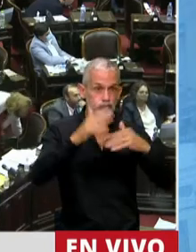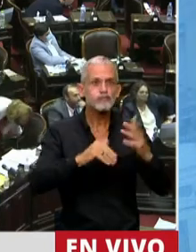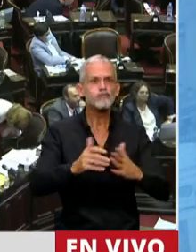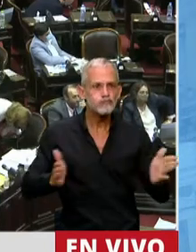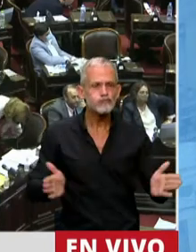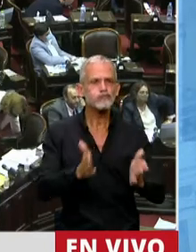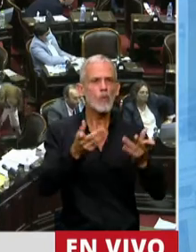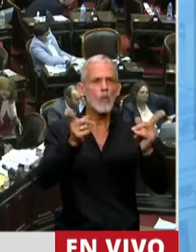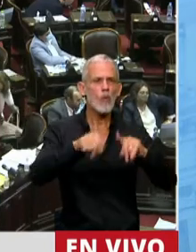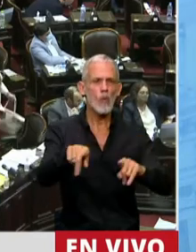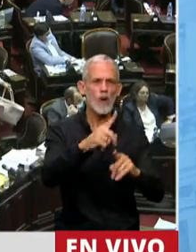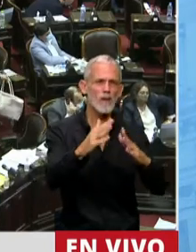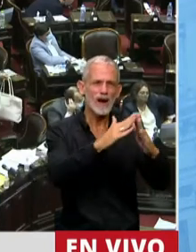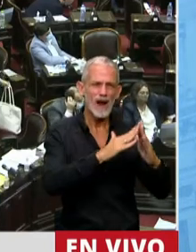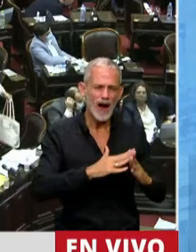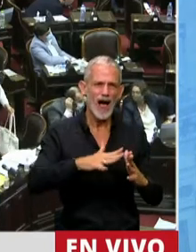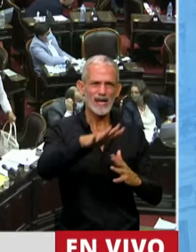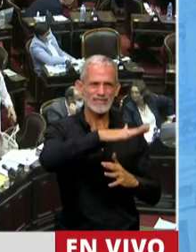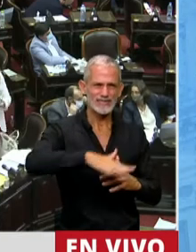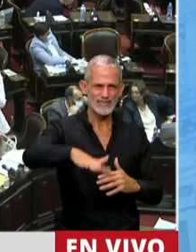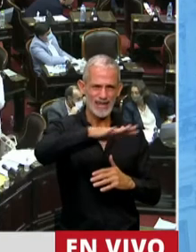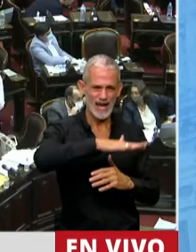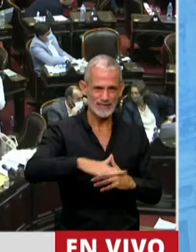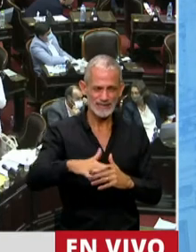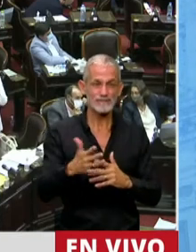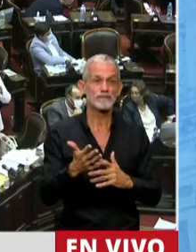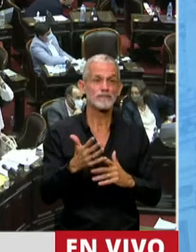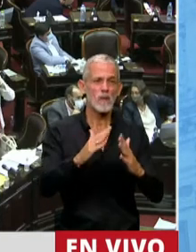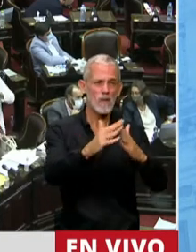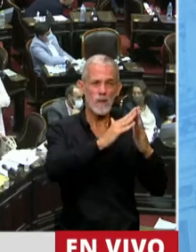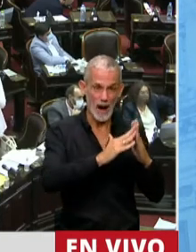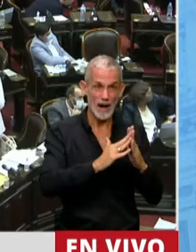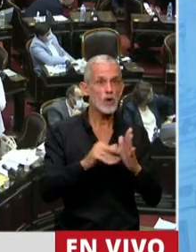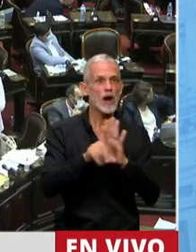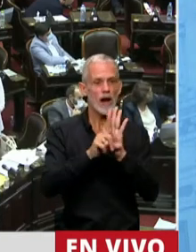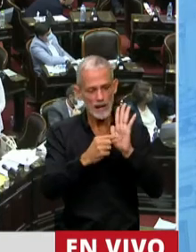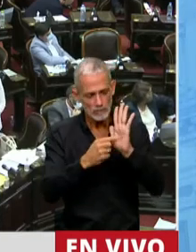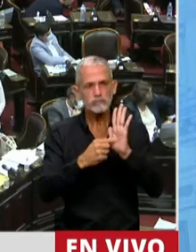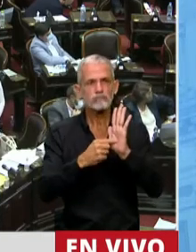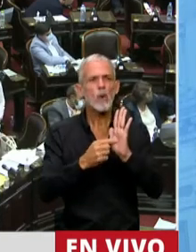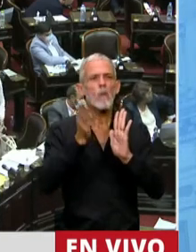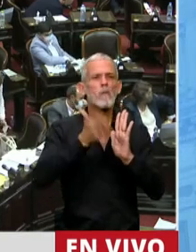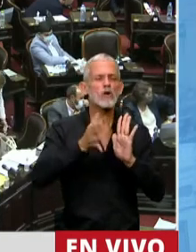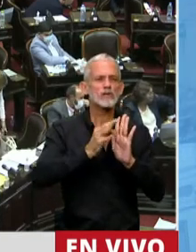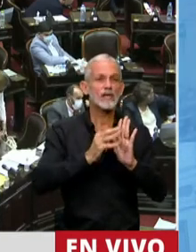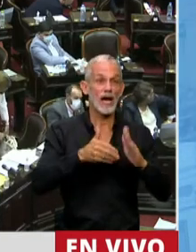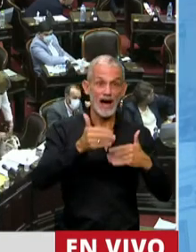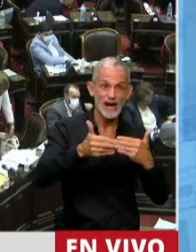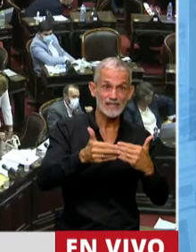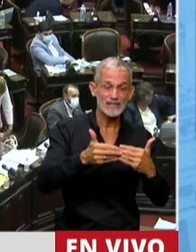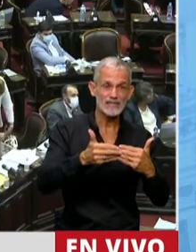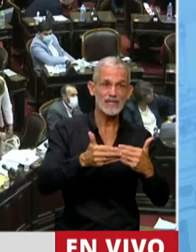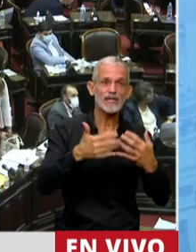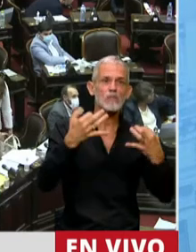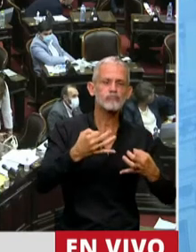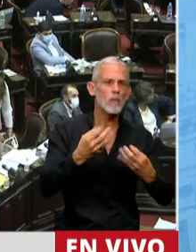pública y la vivienda social, esta ley estipula porcentajes de avance físico real